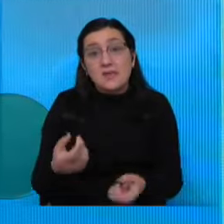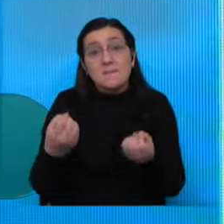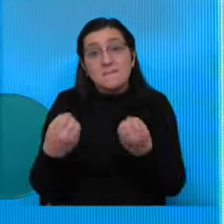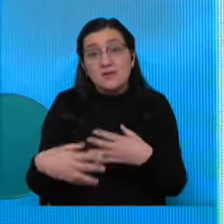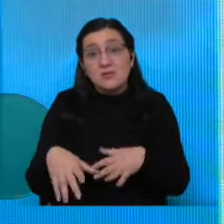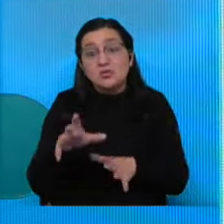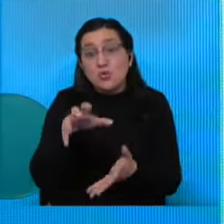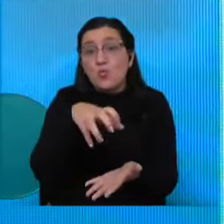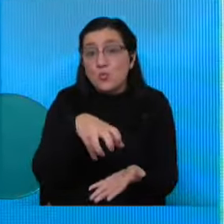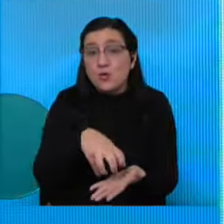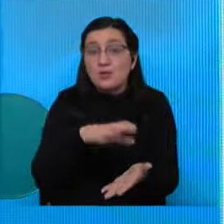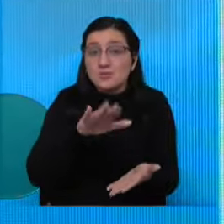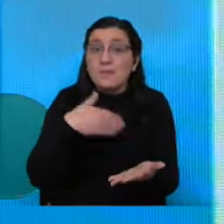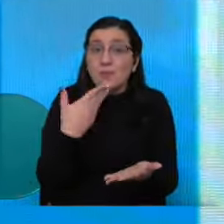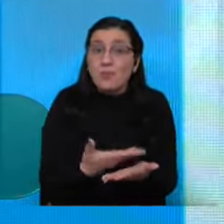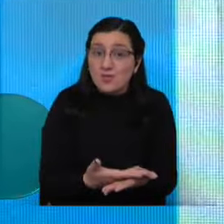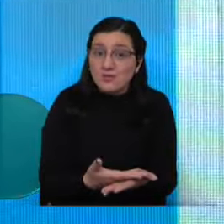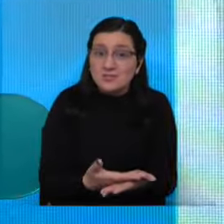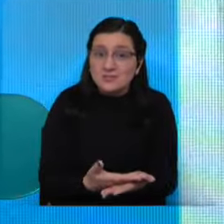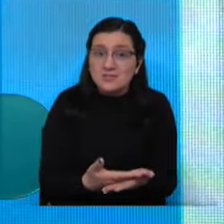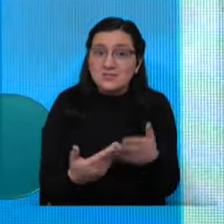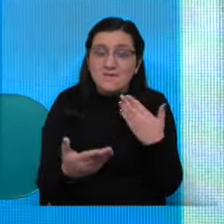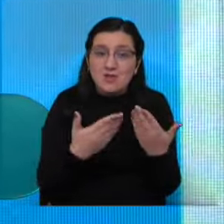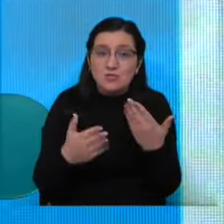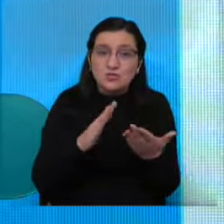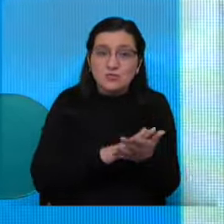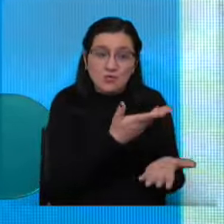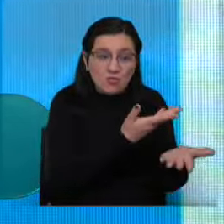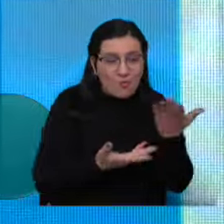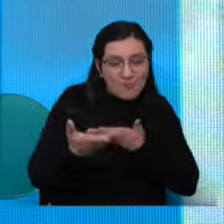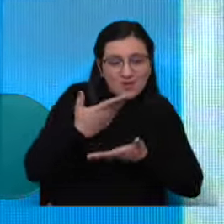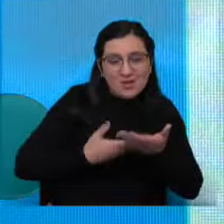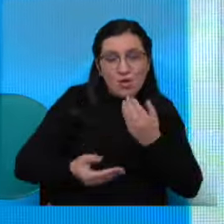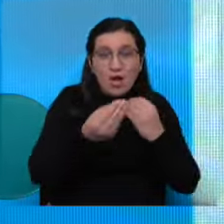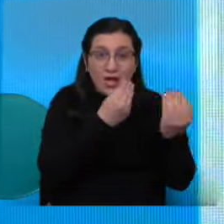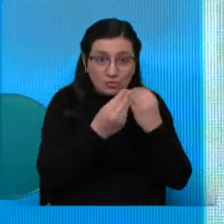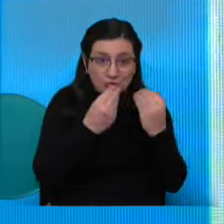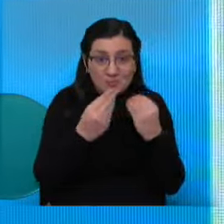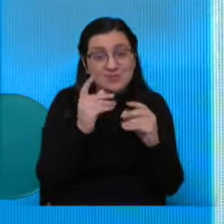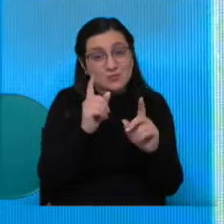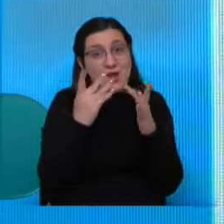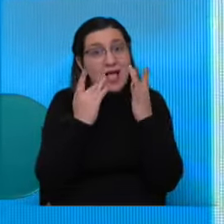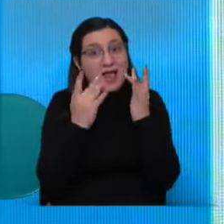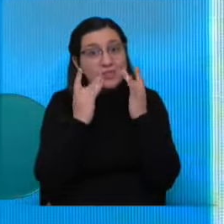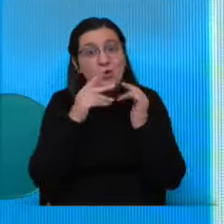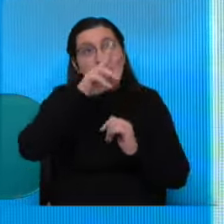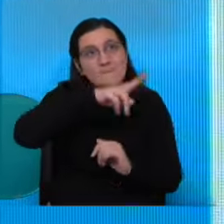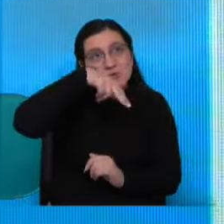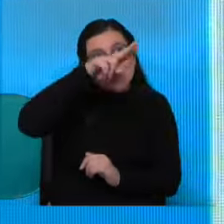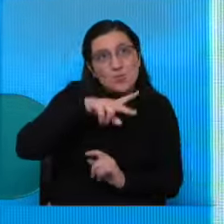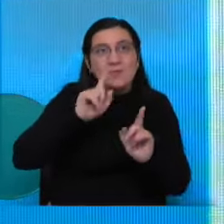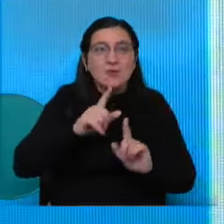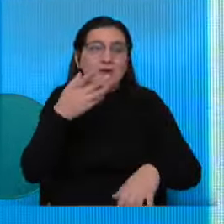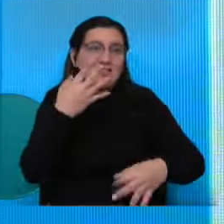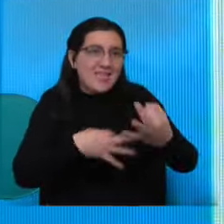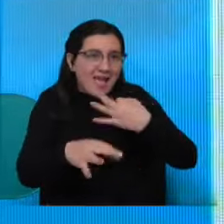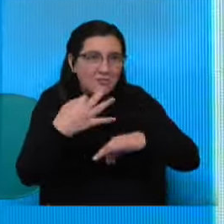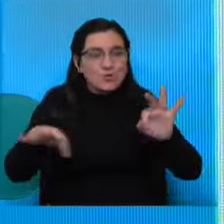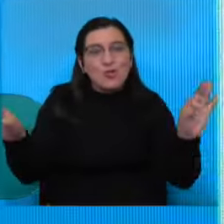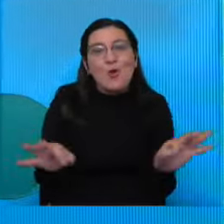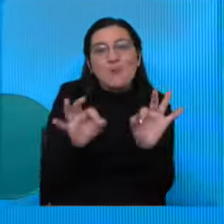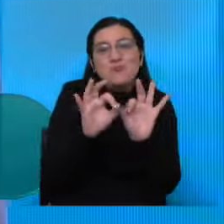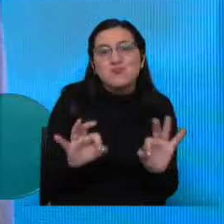de espacios con estas propuestas que decís estás hablando esto de compartir lo gastronómico que también es un arte con la pintura con el teatro con la música